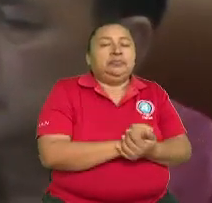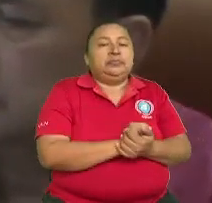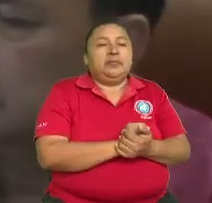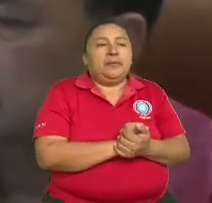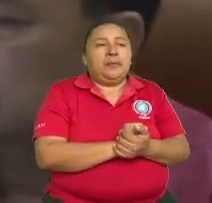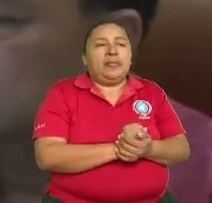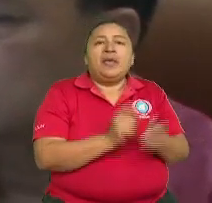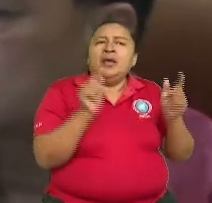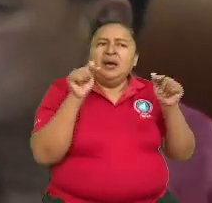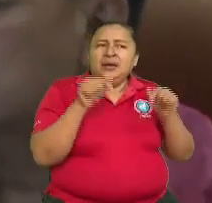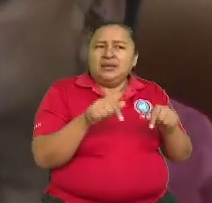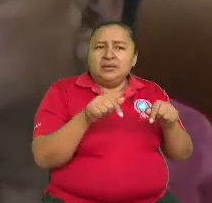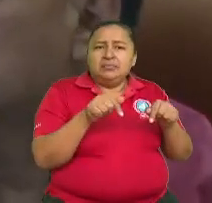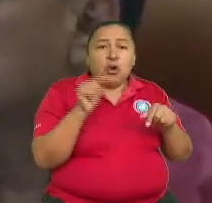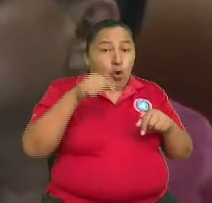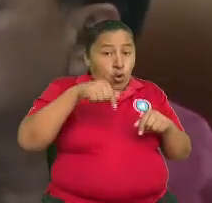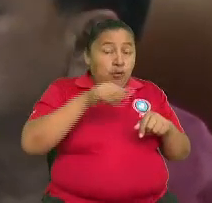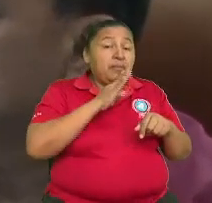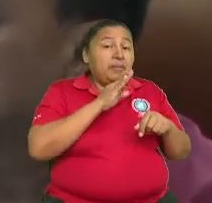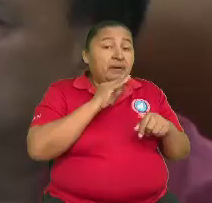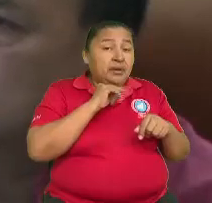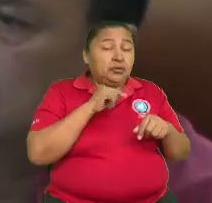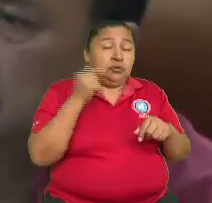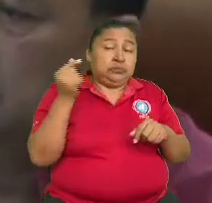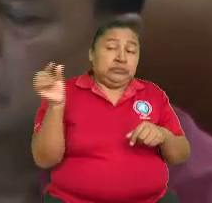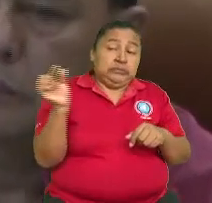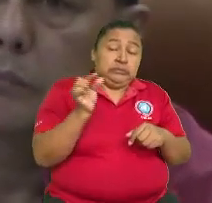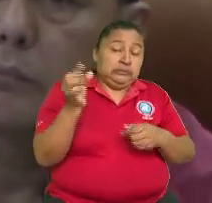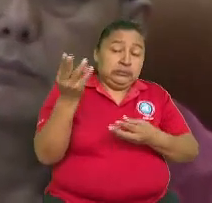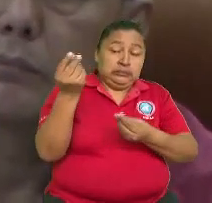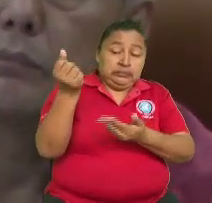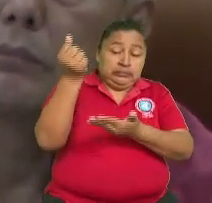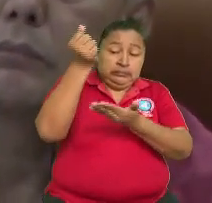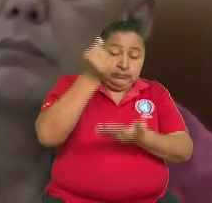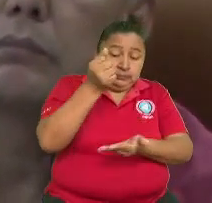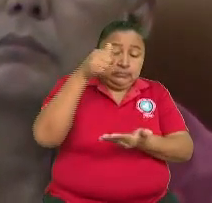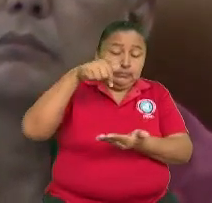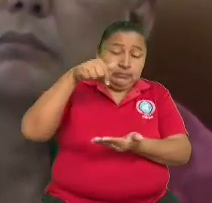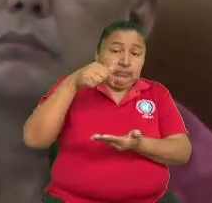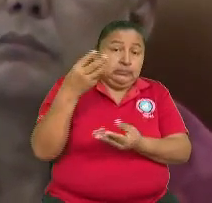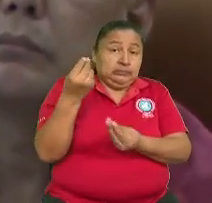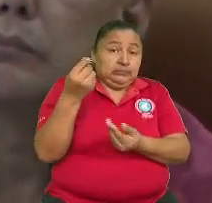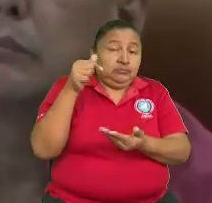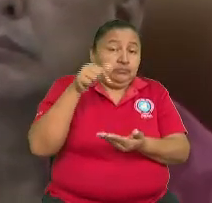aquí estamos hablando de recursos que se están